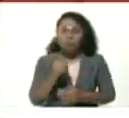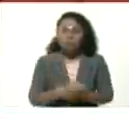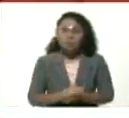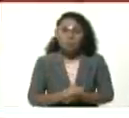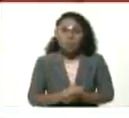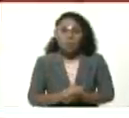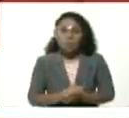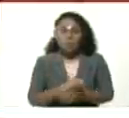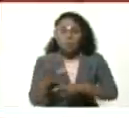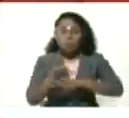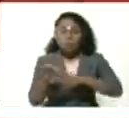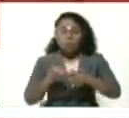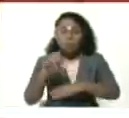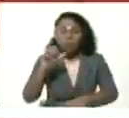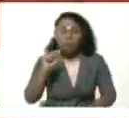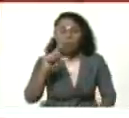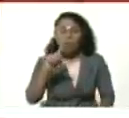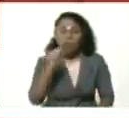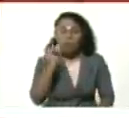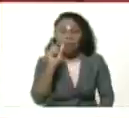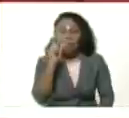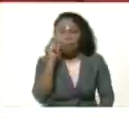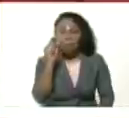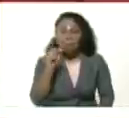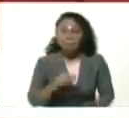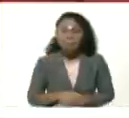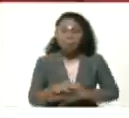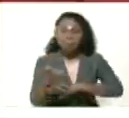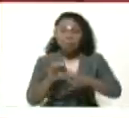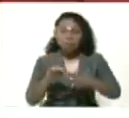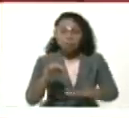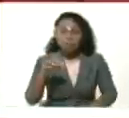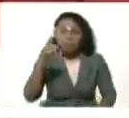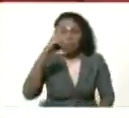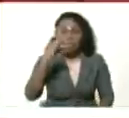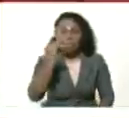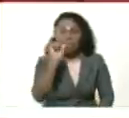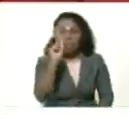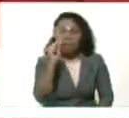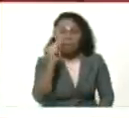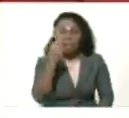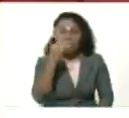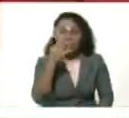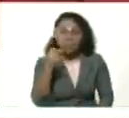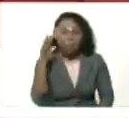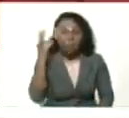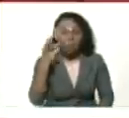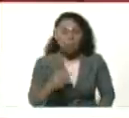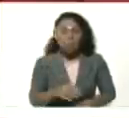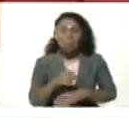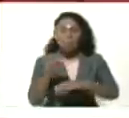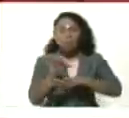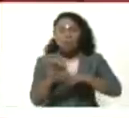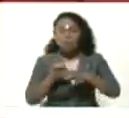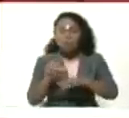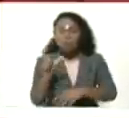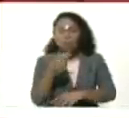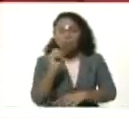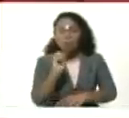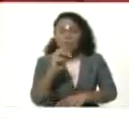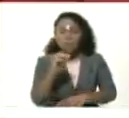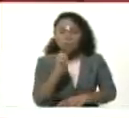Arismendi, Ali Romero. Municipio Díaz, Maricel Velázquez. Municipio Gómez, Aquielis